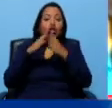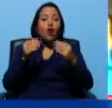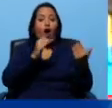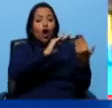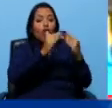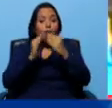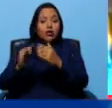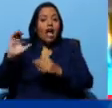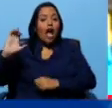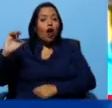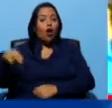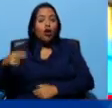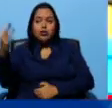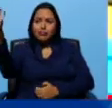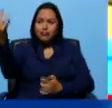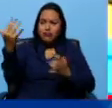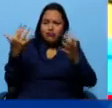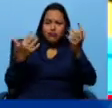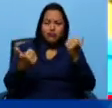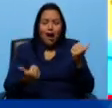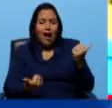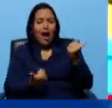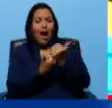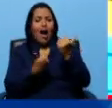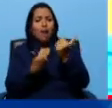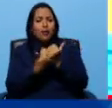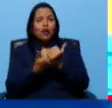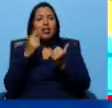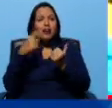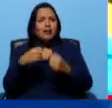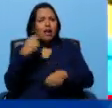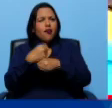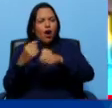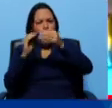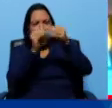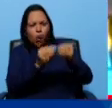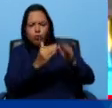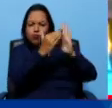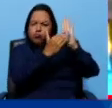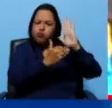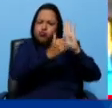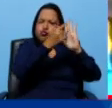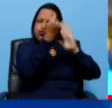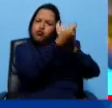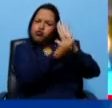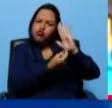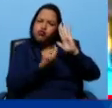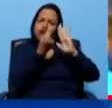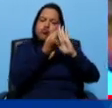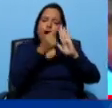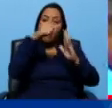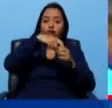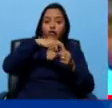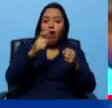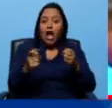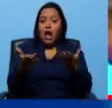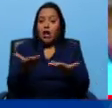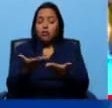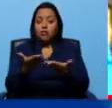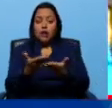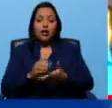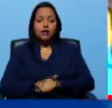de Coche también, porque se hizo un trabajo de muralismo en la parte exterior de toda esta unidad